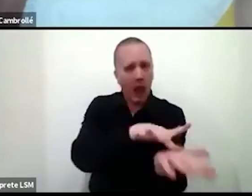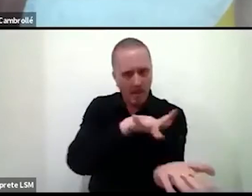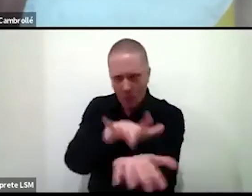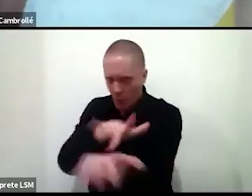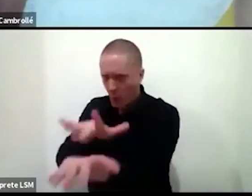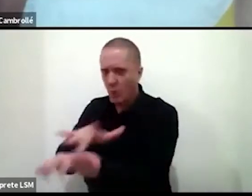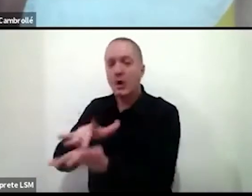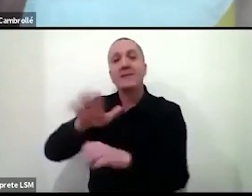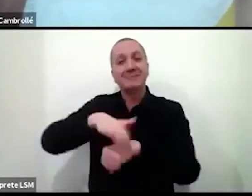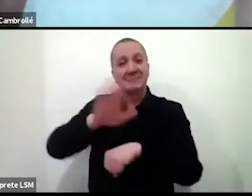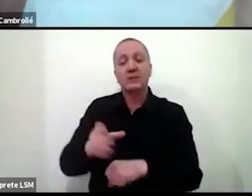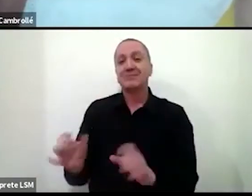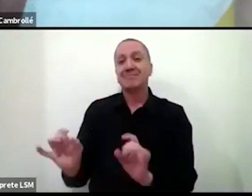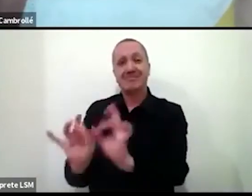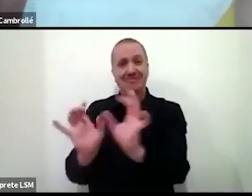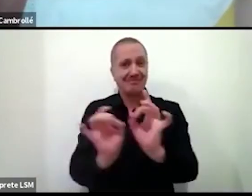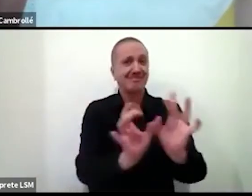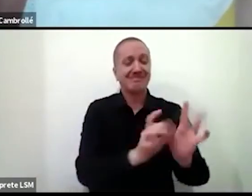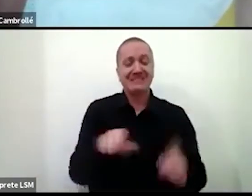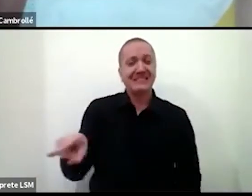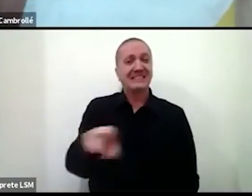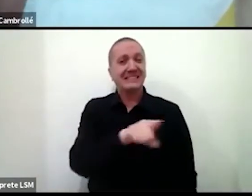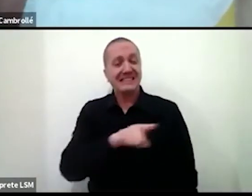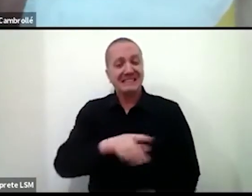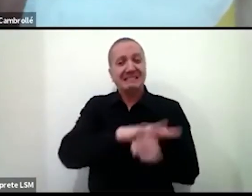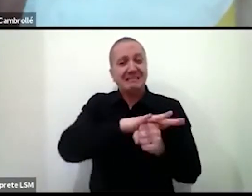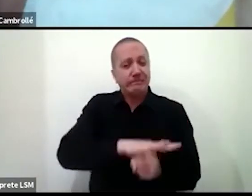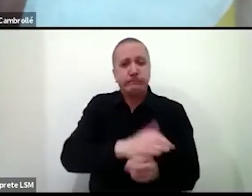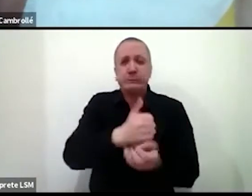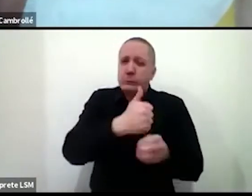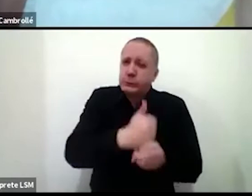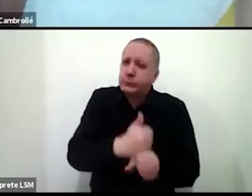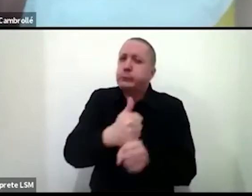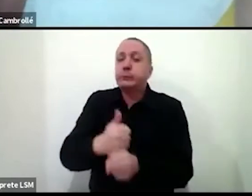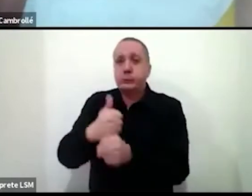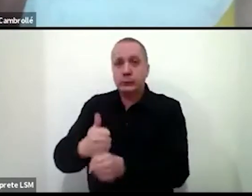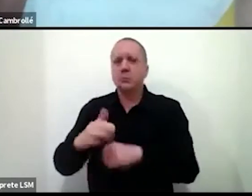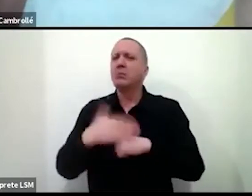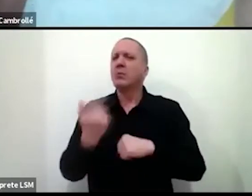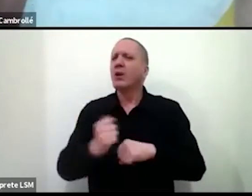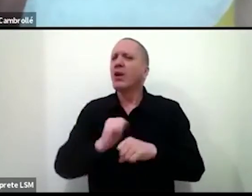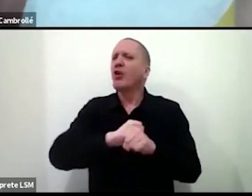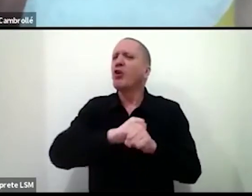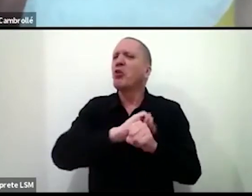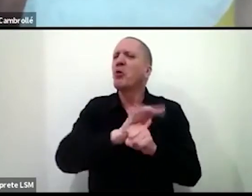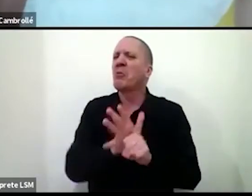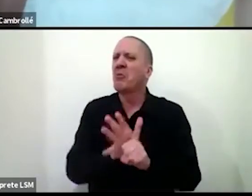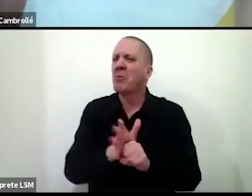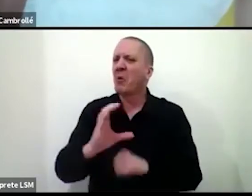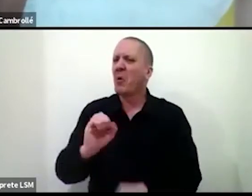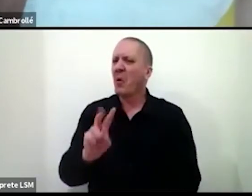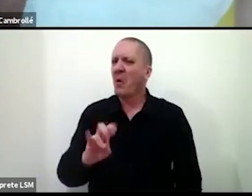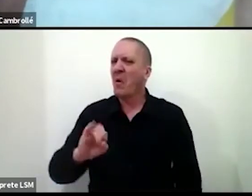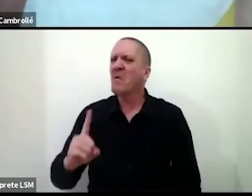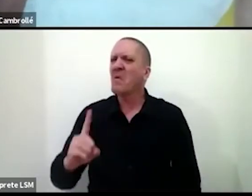tema de vulnerabilidad, donde hablar sobre el tema del COVID no es solamente hablar de cuánto nos ha impactado,